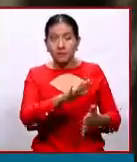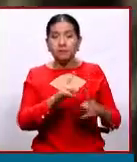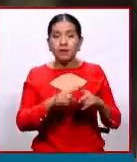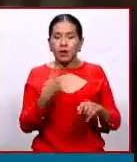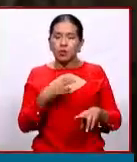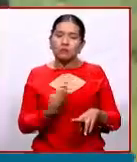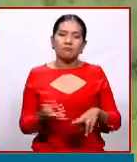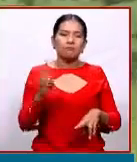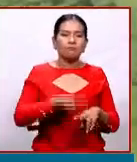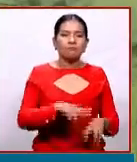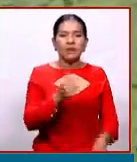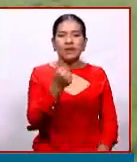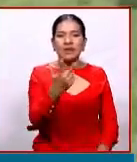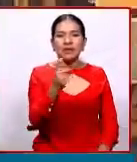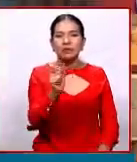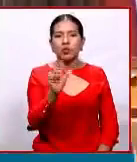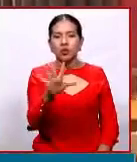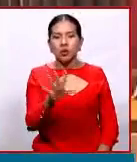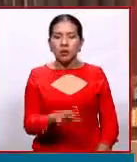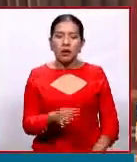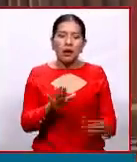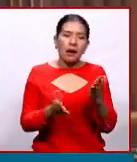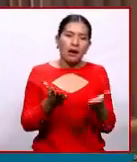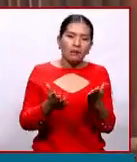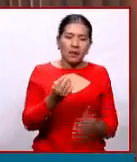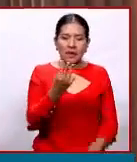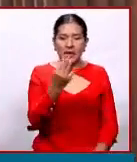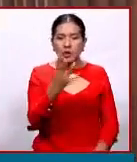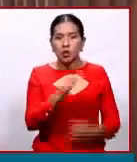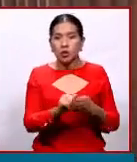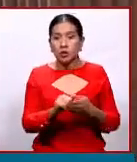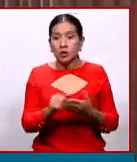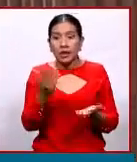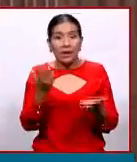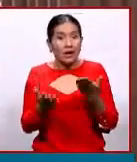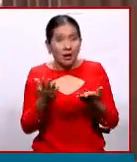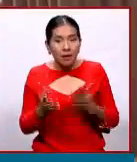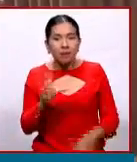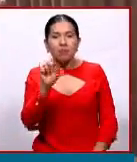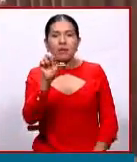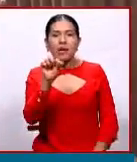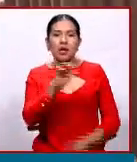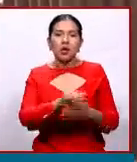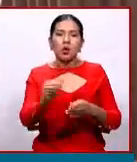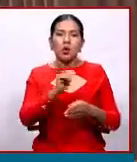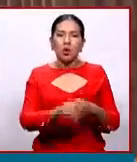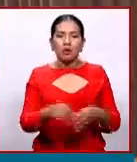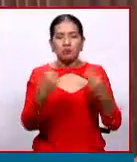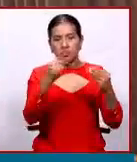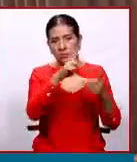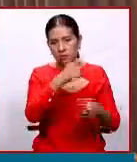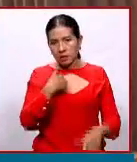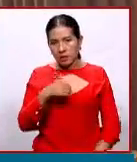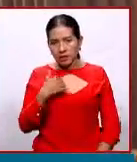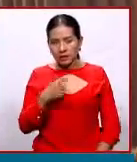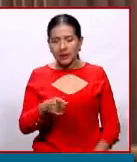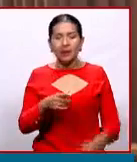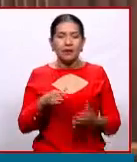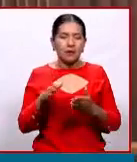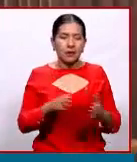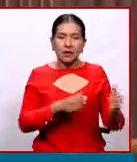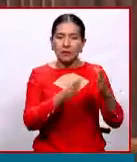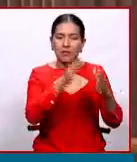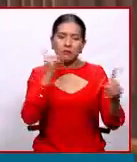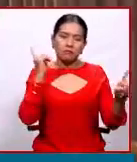vendiendo a 13.5, a $14, a $20 Argentina, y esto definitivamente es el camino que